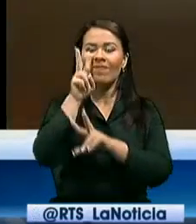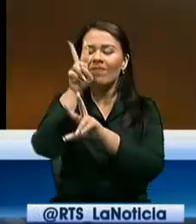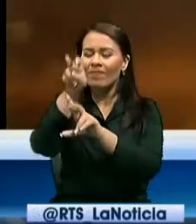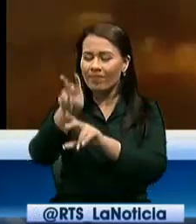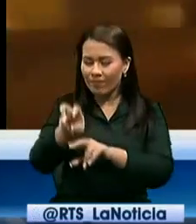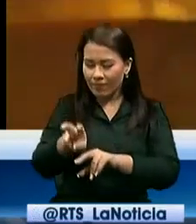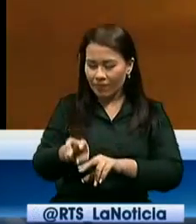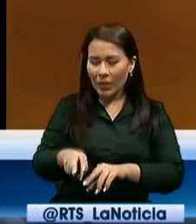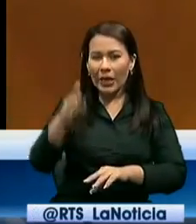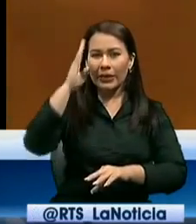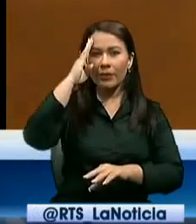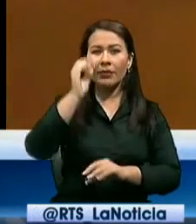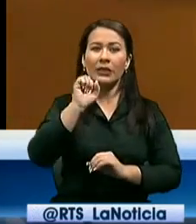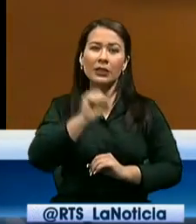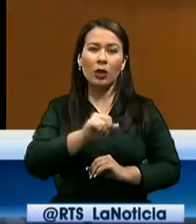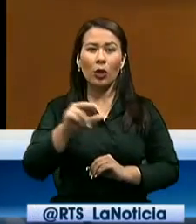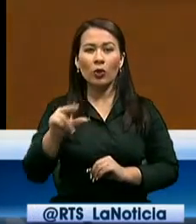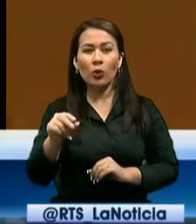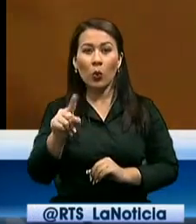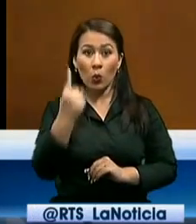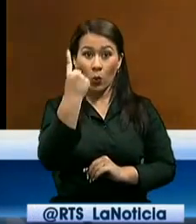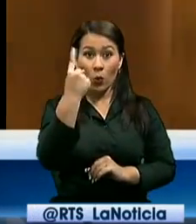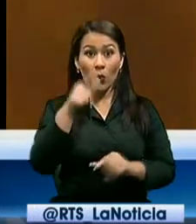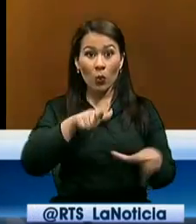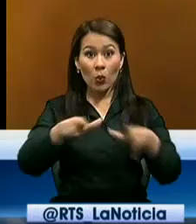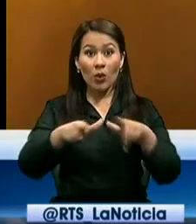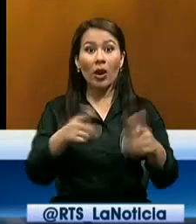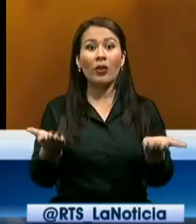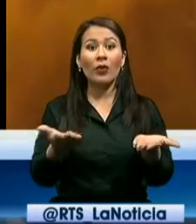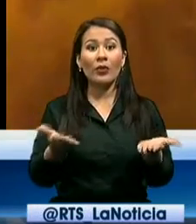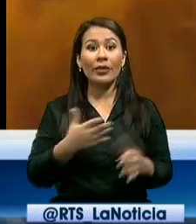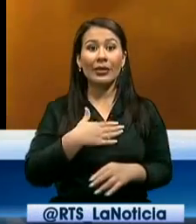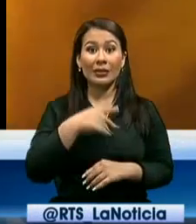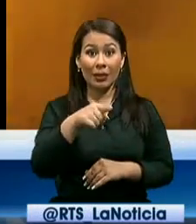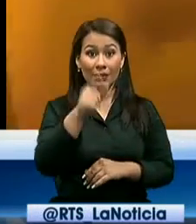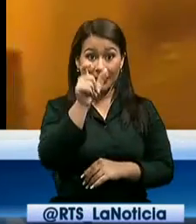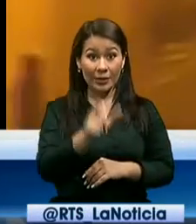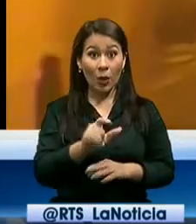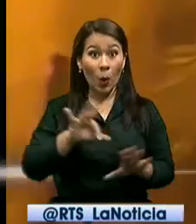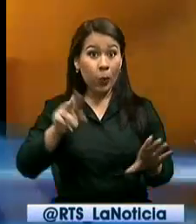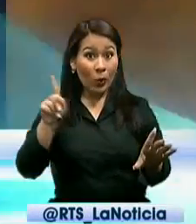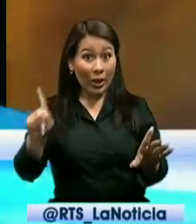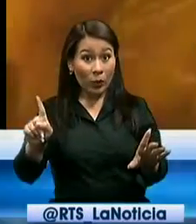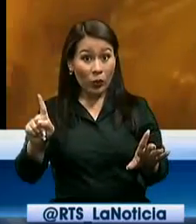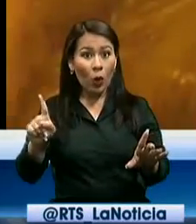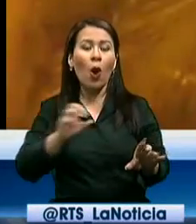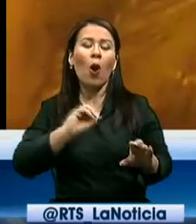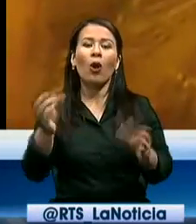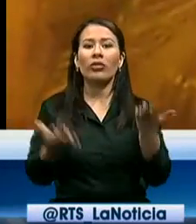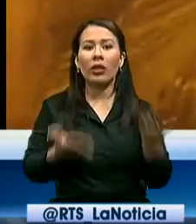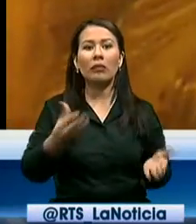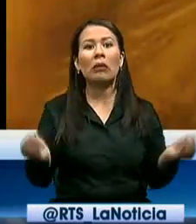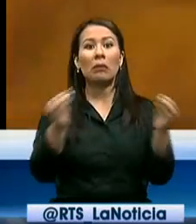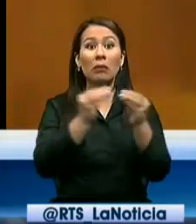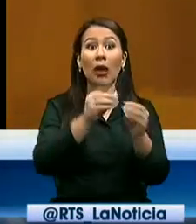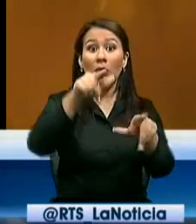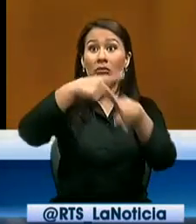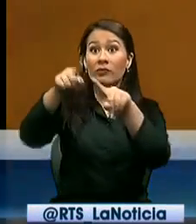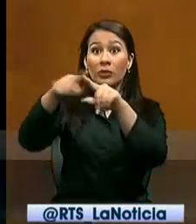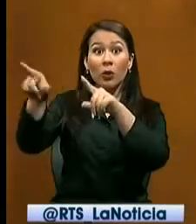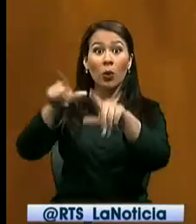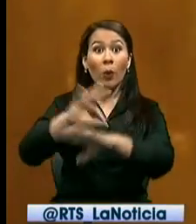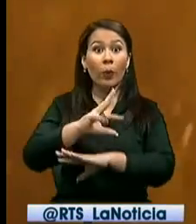para determinar si este fue el único lugar que los individuos habrían atracado o si se registraron más, informó Julio César